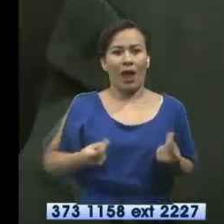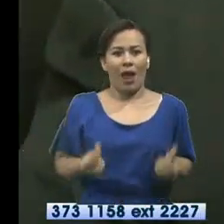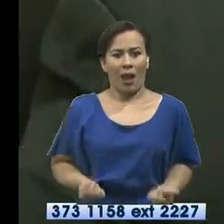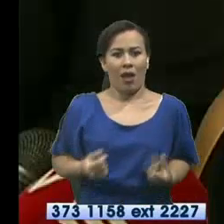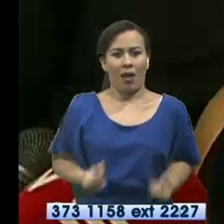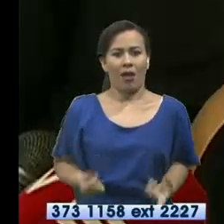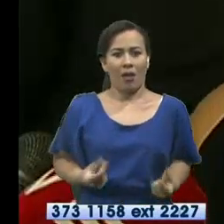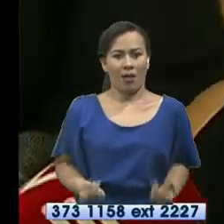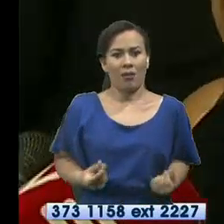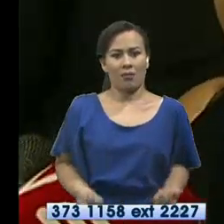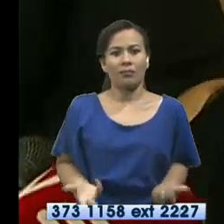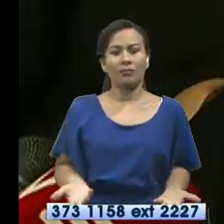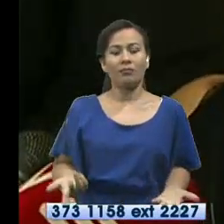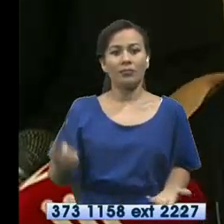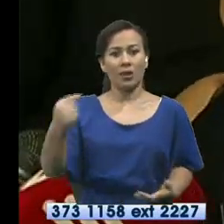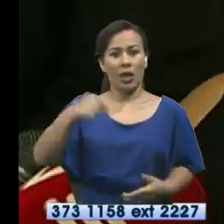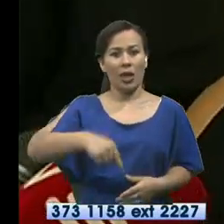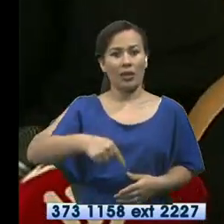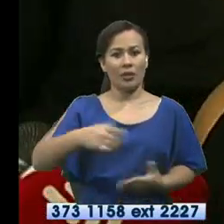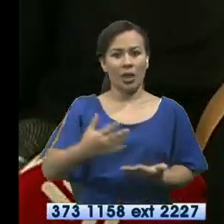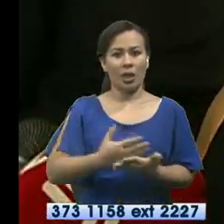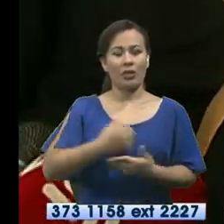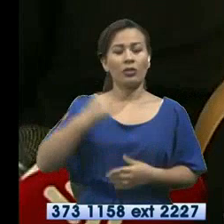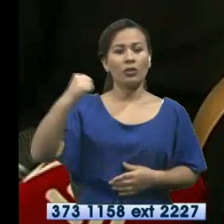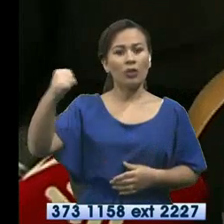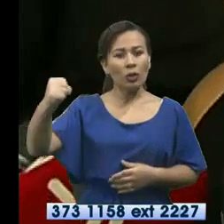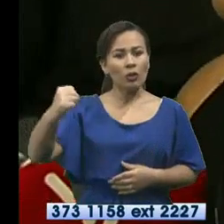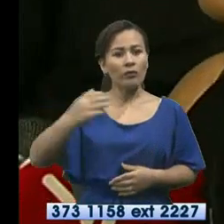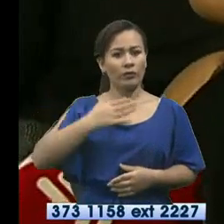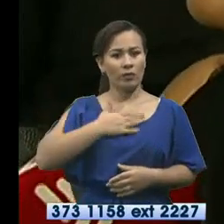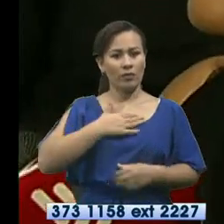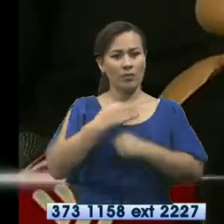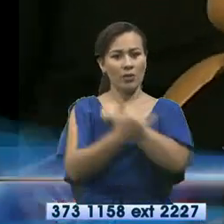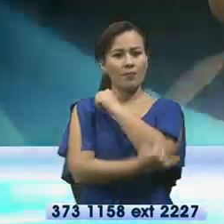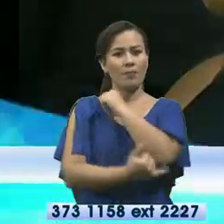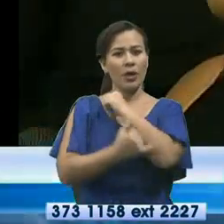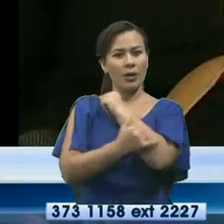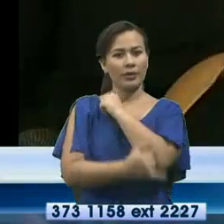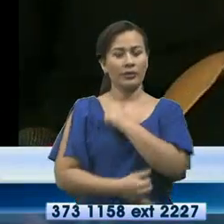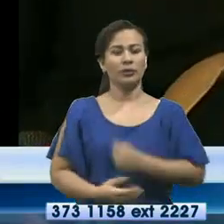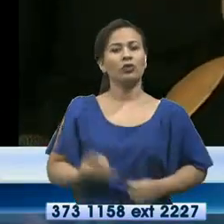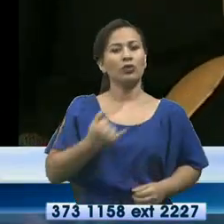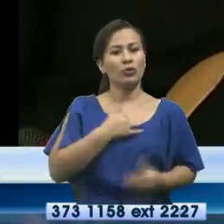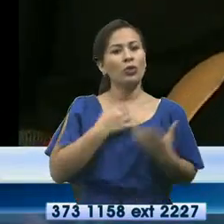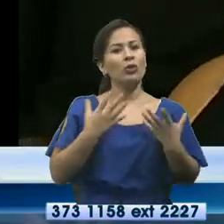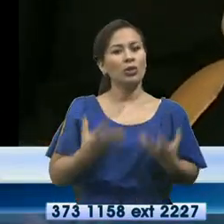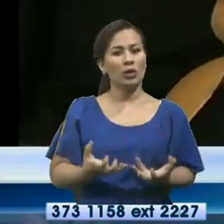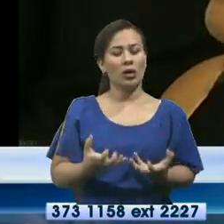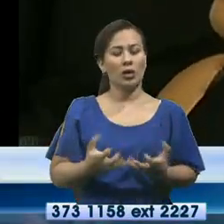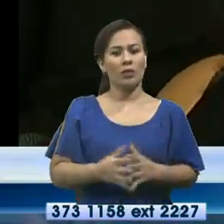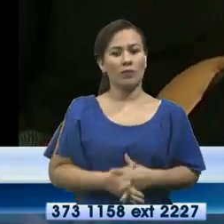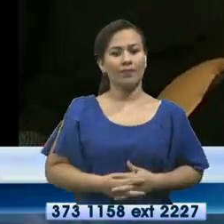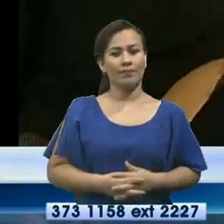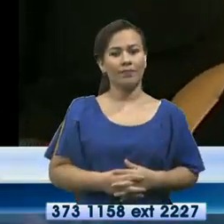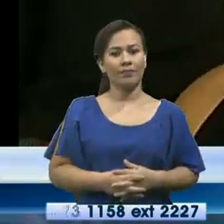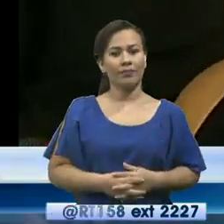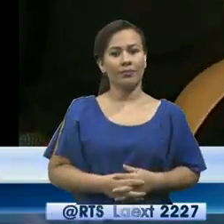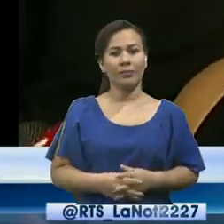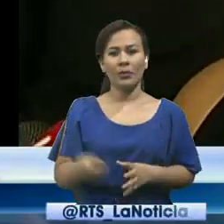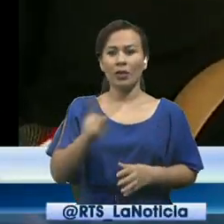celeridad. Esto es un triunfo para la justicia, para mi país. Lo único que pido es que ya no me hagan cada